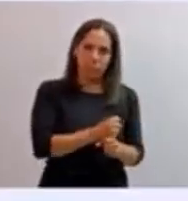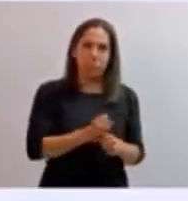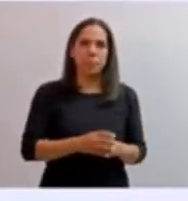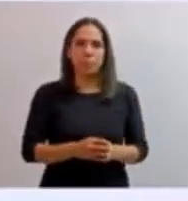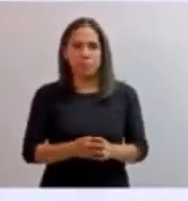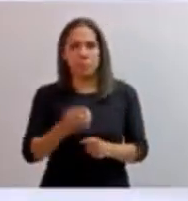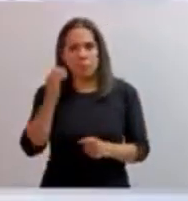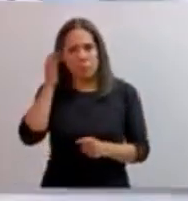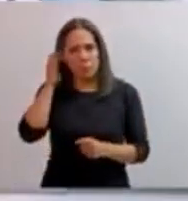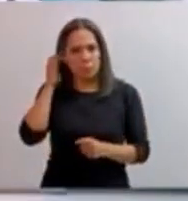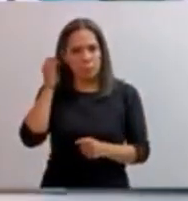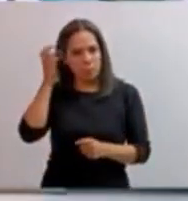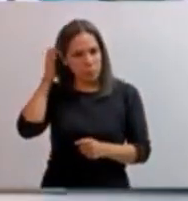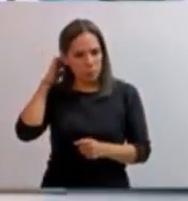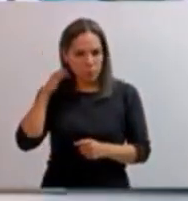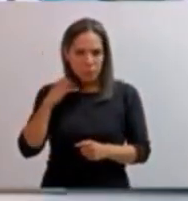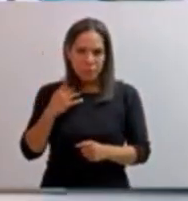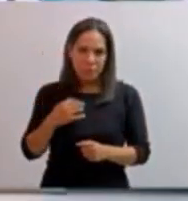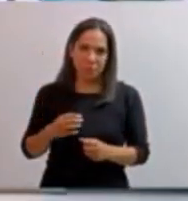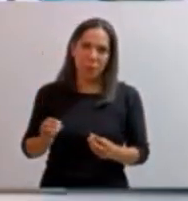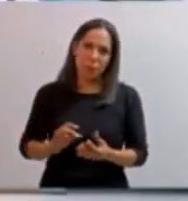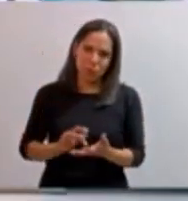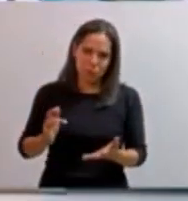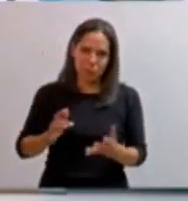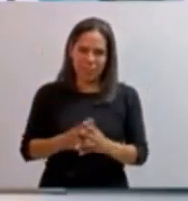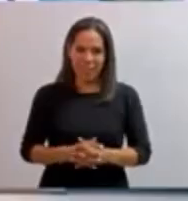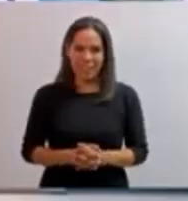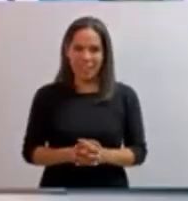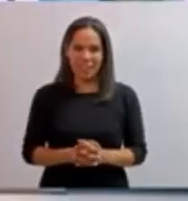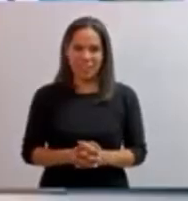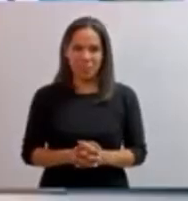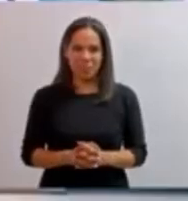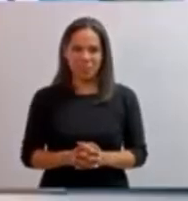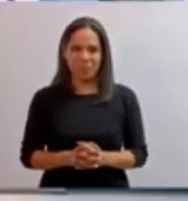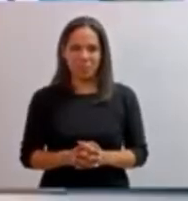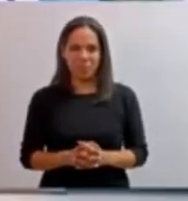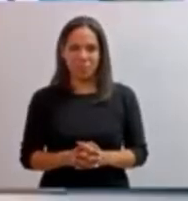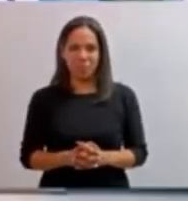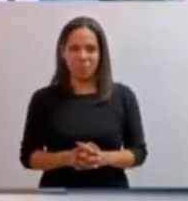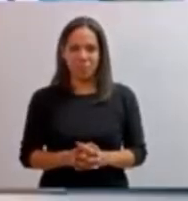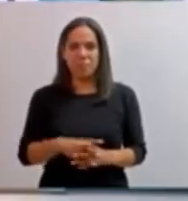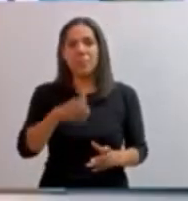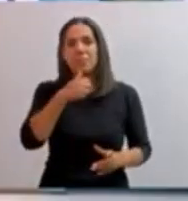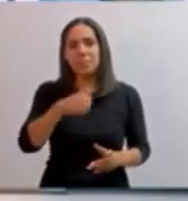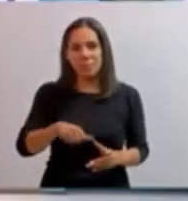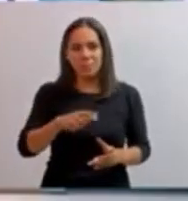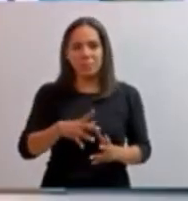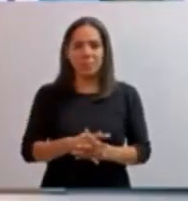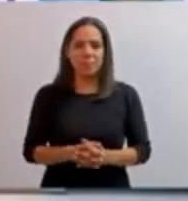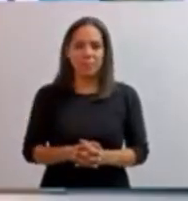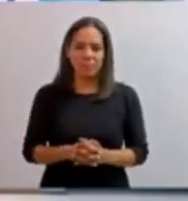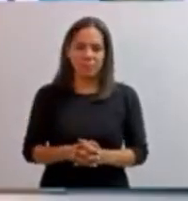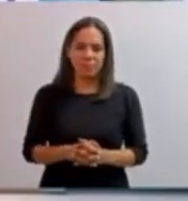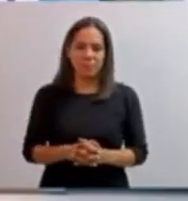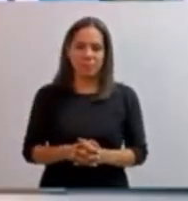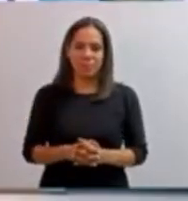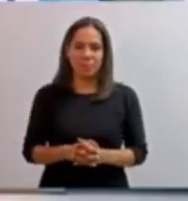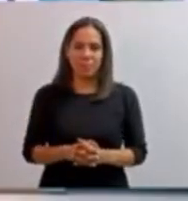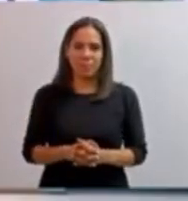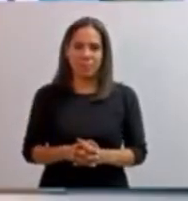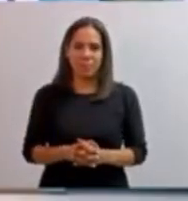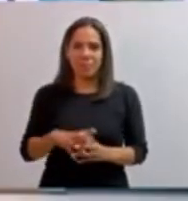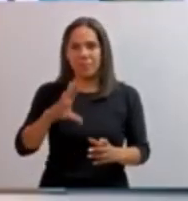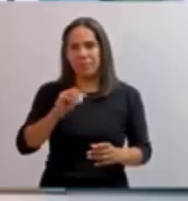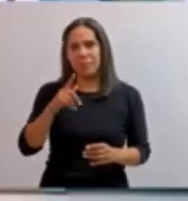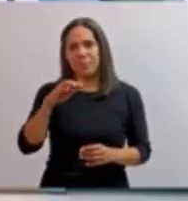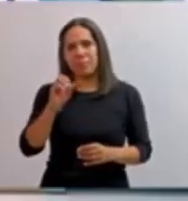reconocimiento. Ok, muchas gracias. Ahora leo unos comentarios. Tenemos el comentario de Carlos